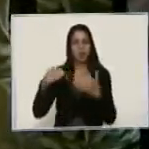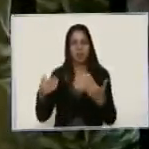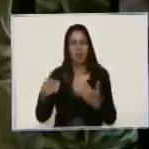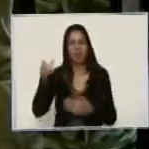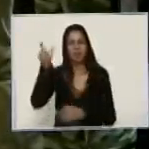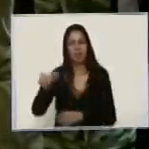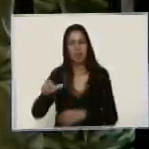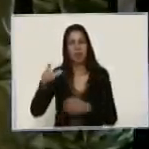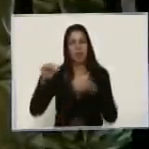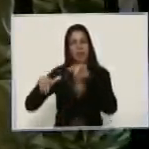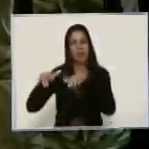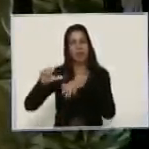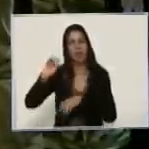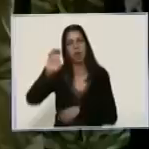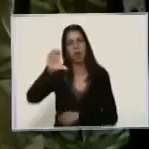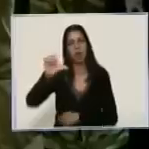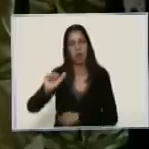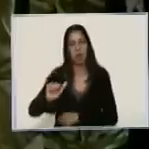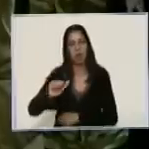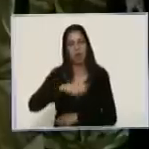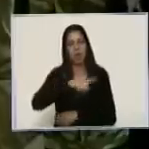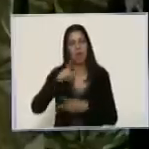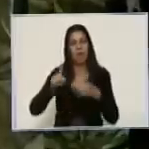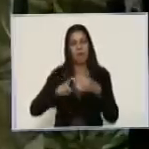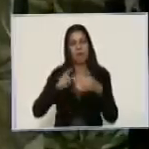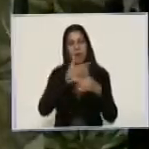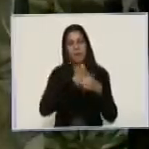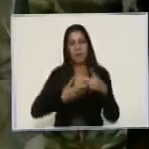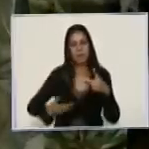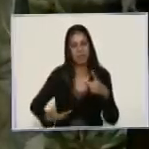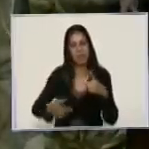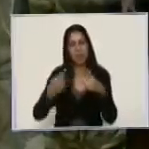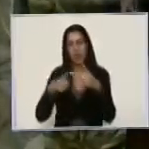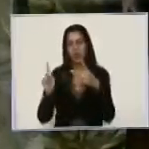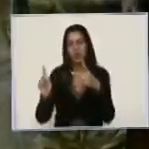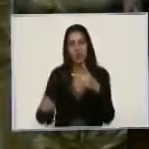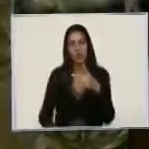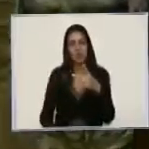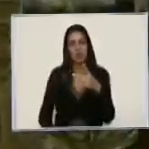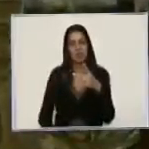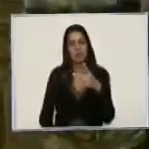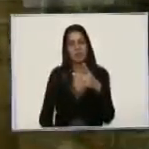Y nuestro vicepresidente también está en el charme. Don Mano,